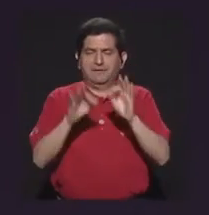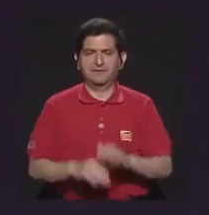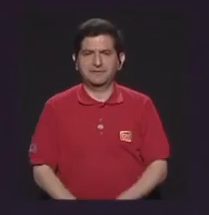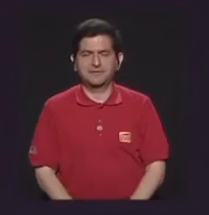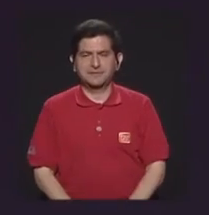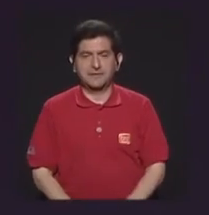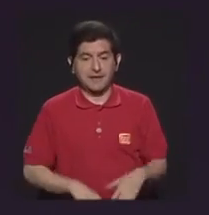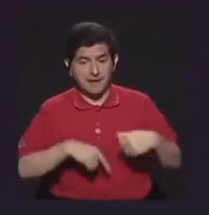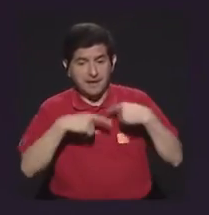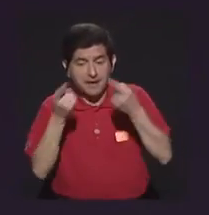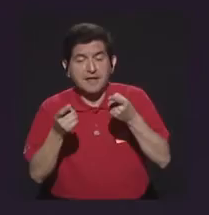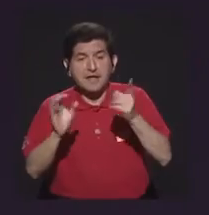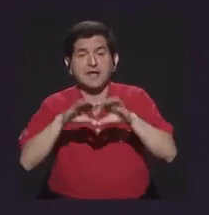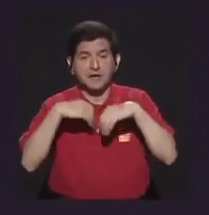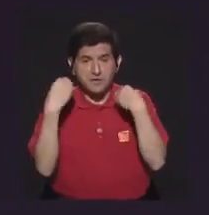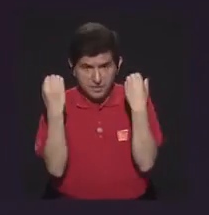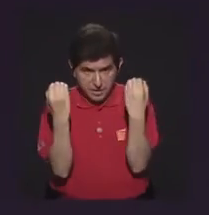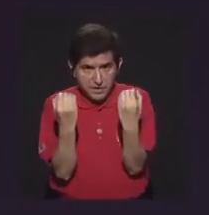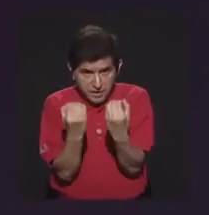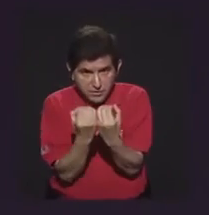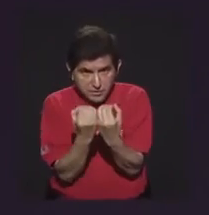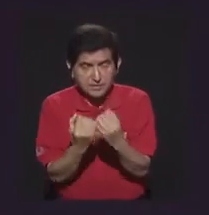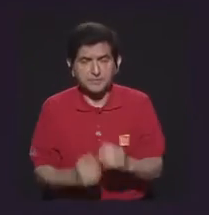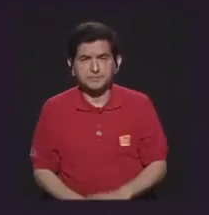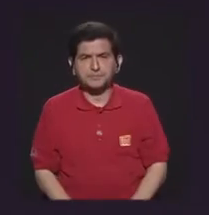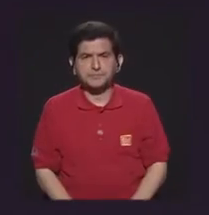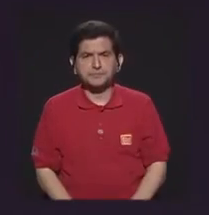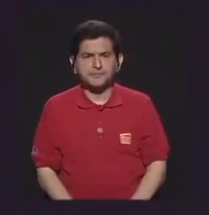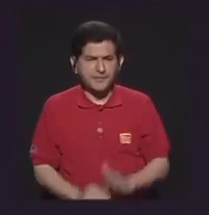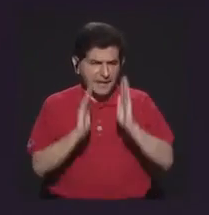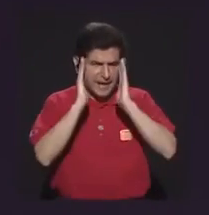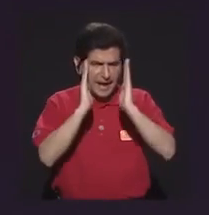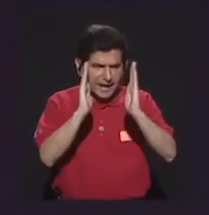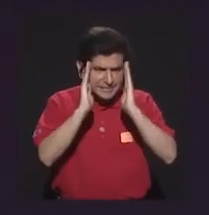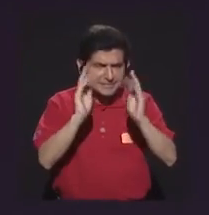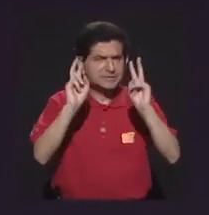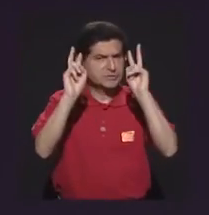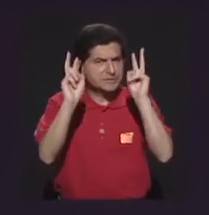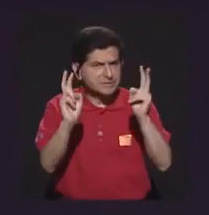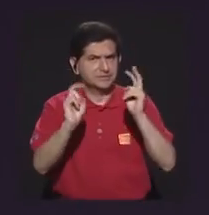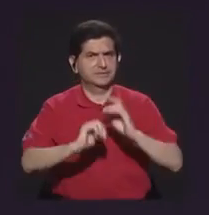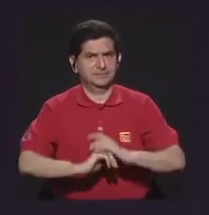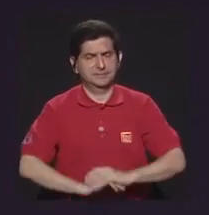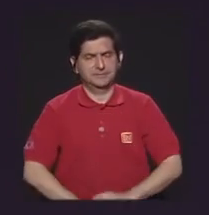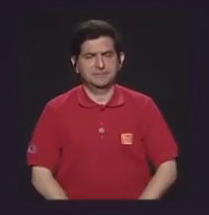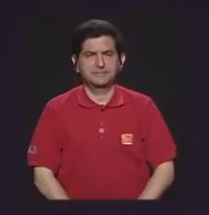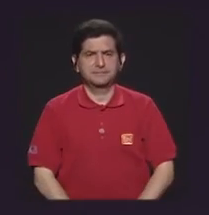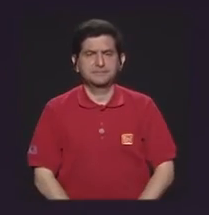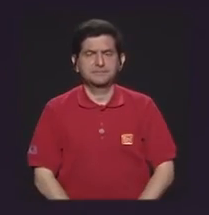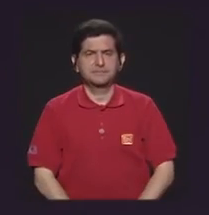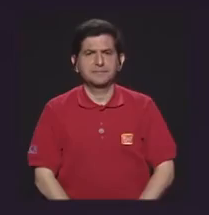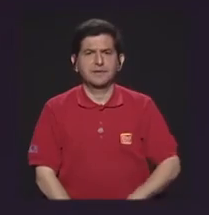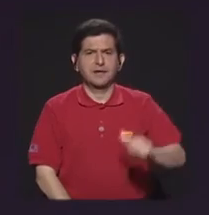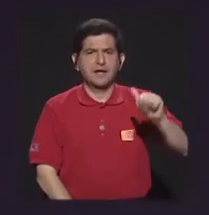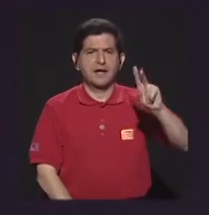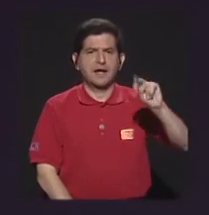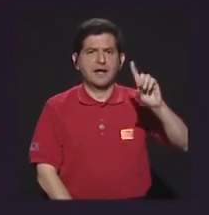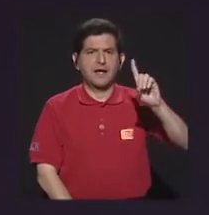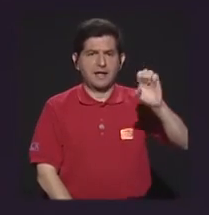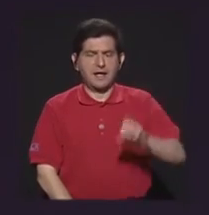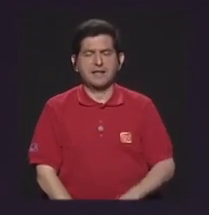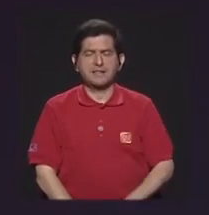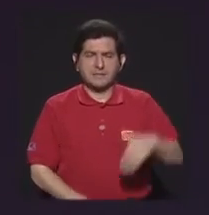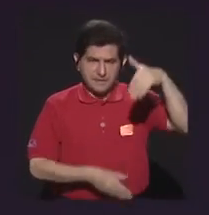que conduce a la organización a abordar este tema, ¿verdad? La ANDE, como afiliada a